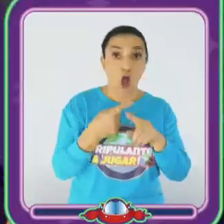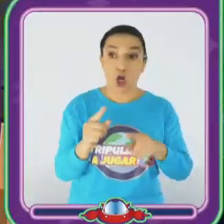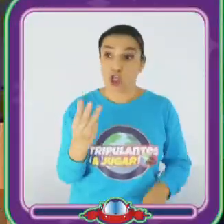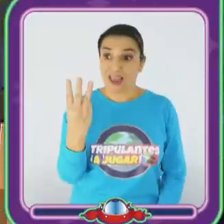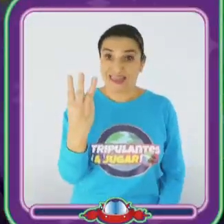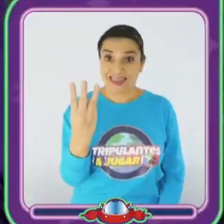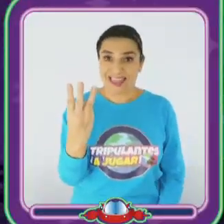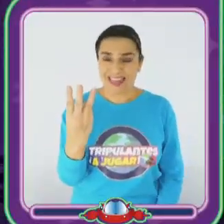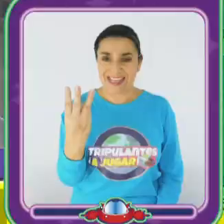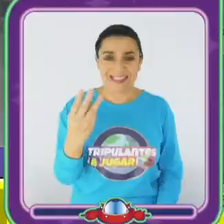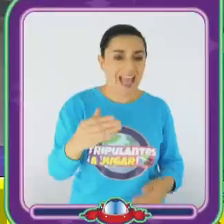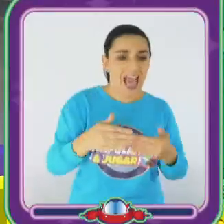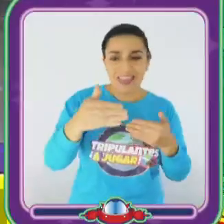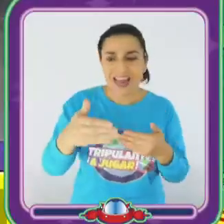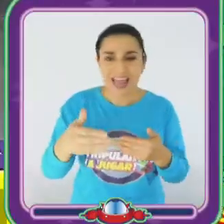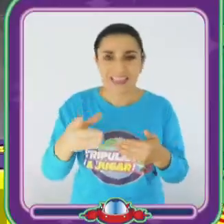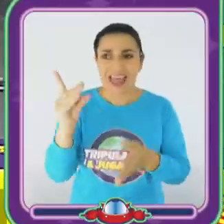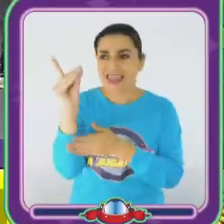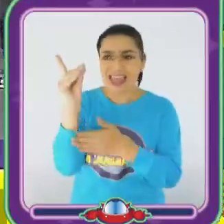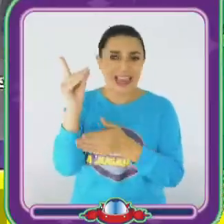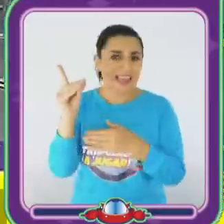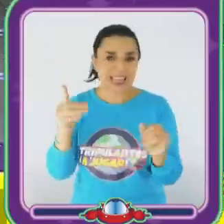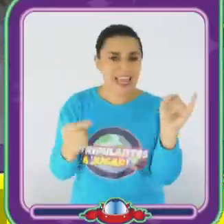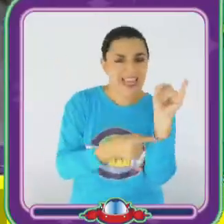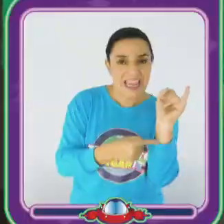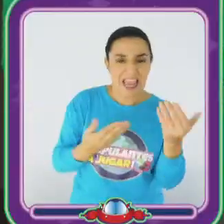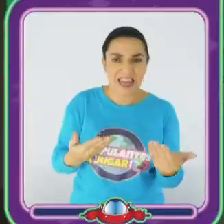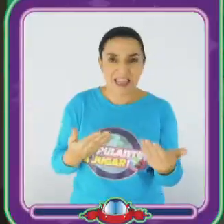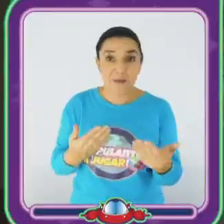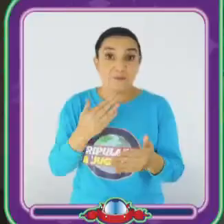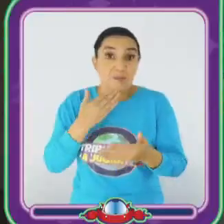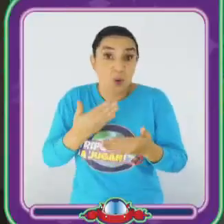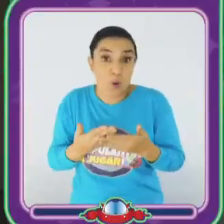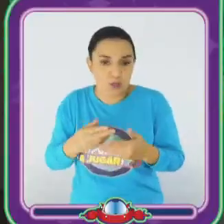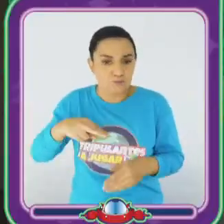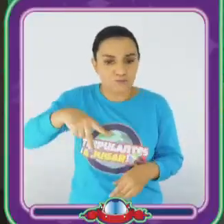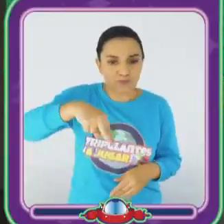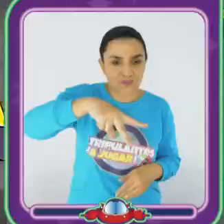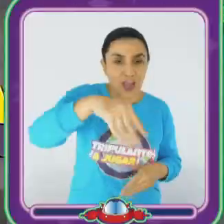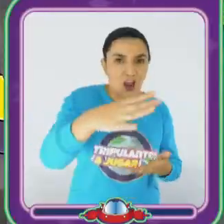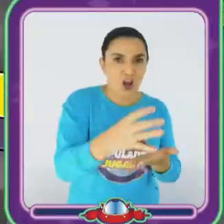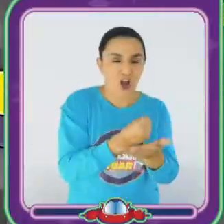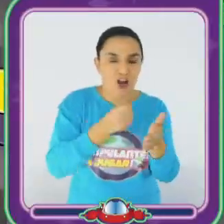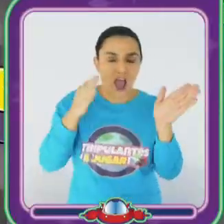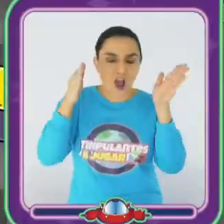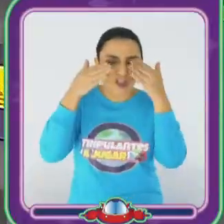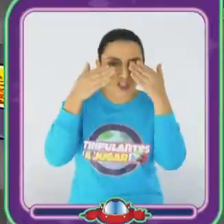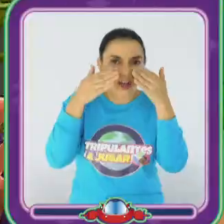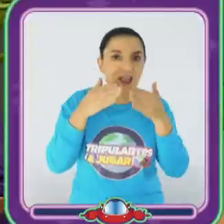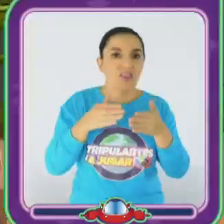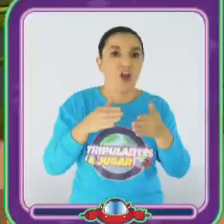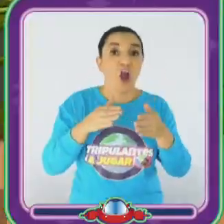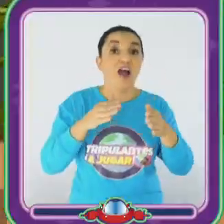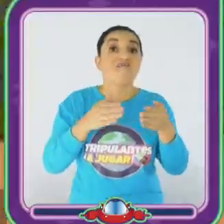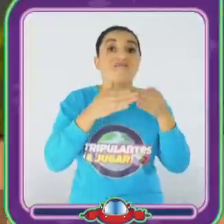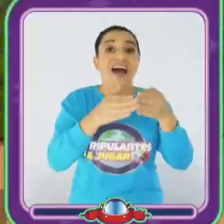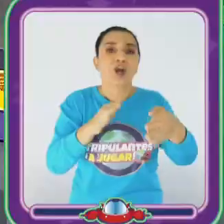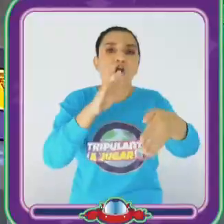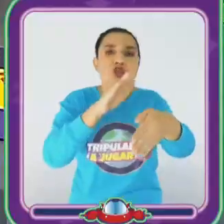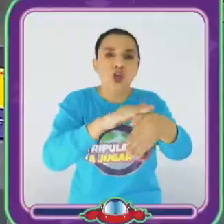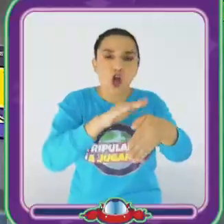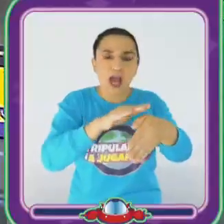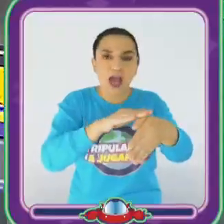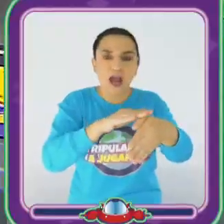y los otros 3 dirán adelante, a la derecha, a la izquierda. Cada vez que lleguen a la meta, con los ojos cerrados, tienen que tocar el